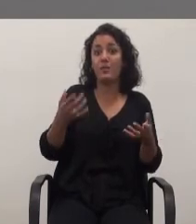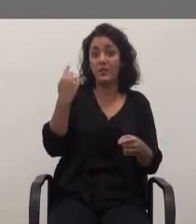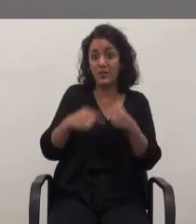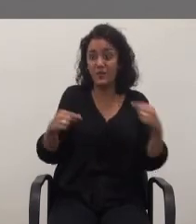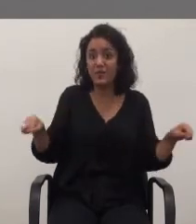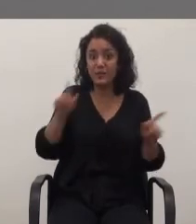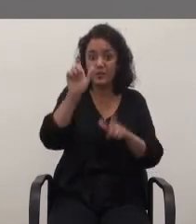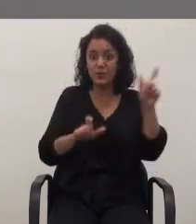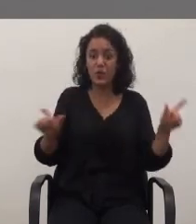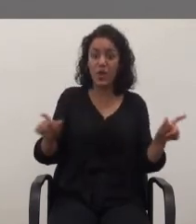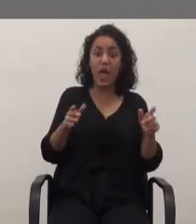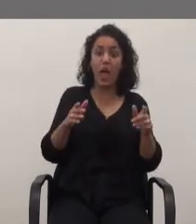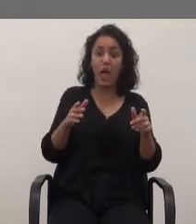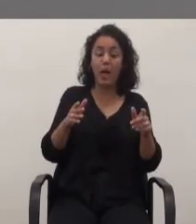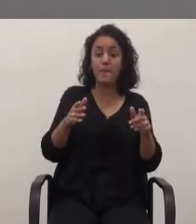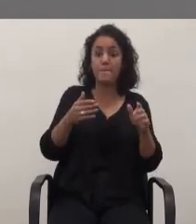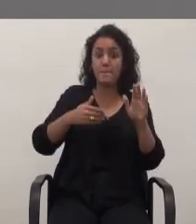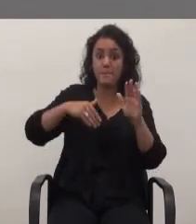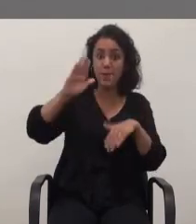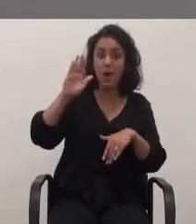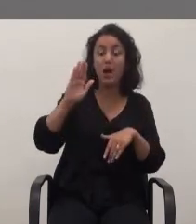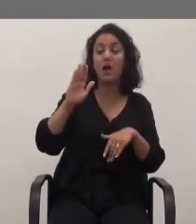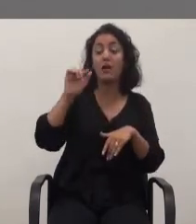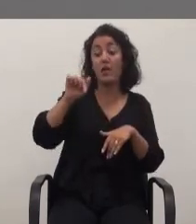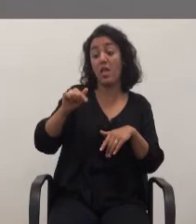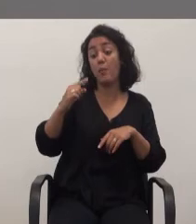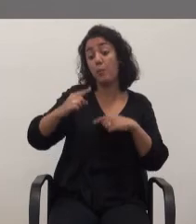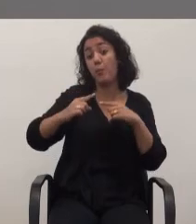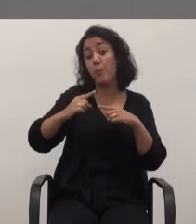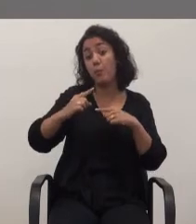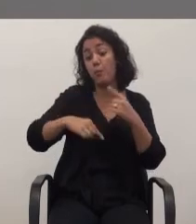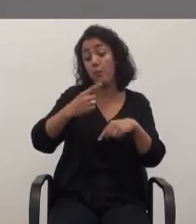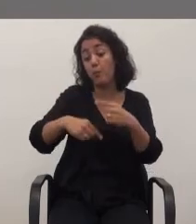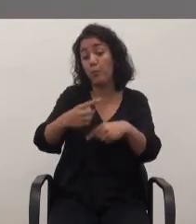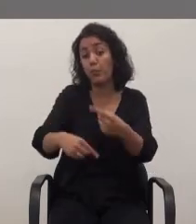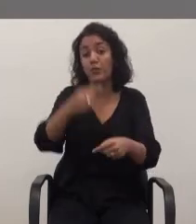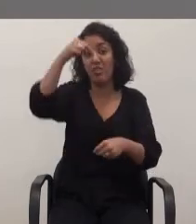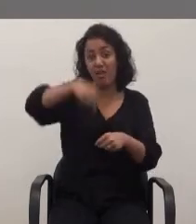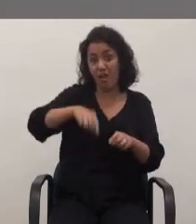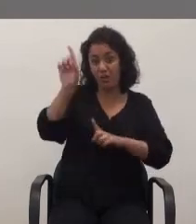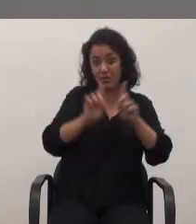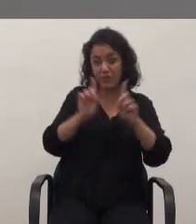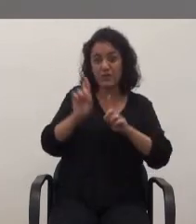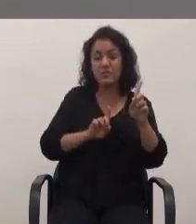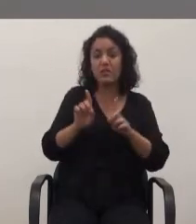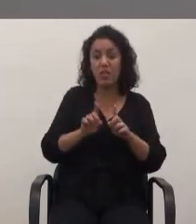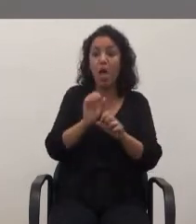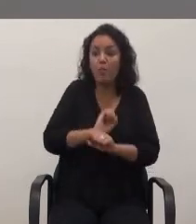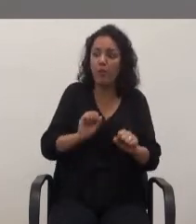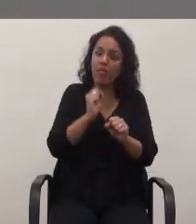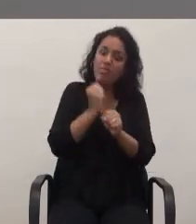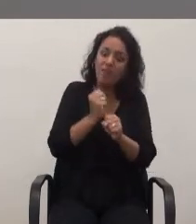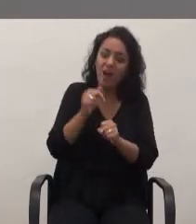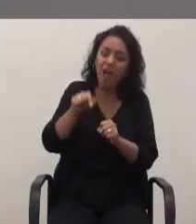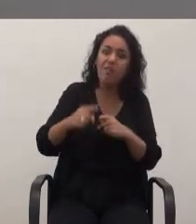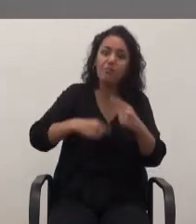directiva llevan adelante la mayor parte de los procesos, o por lo menos los hacen sostenibles, desde el orden docente, desde el